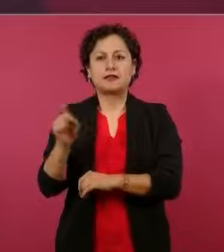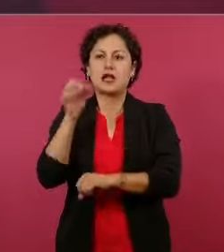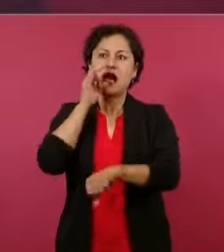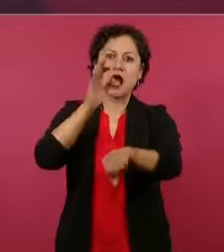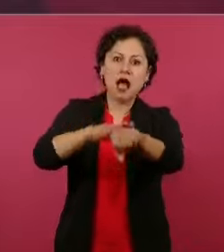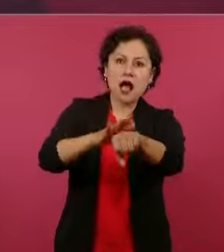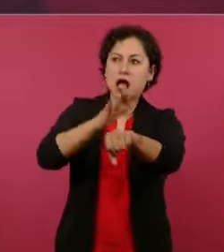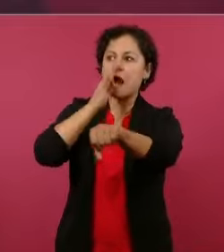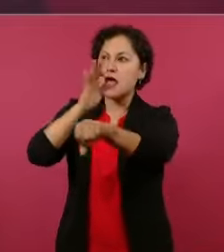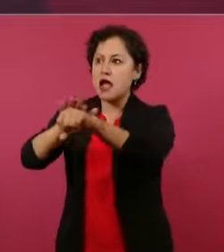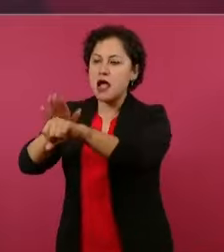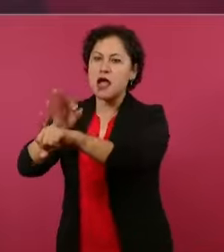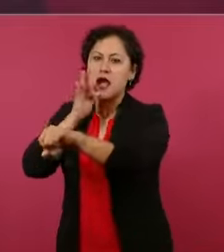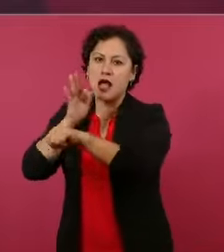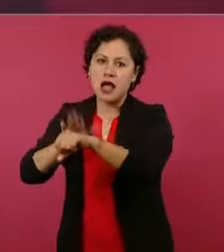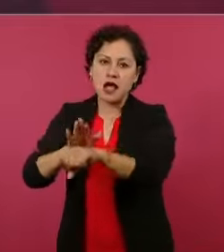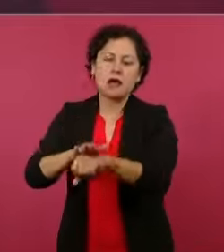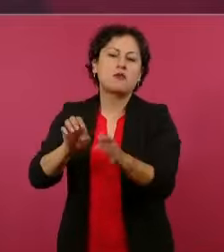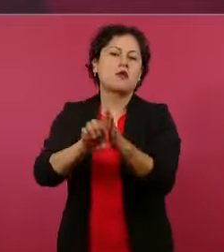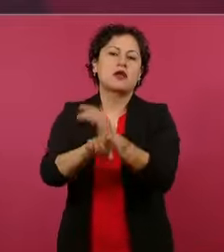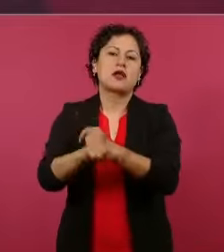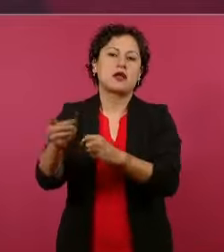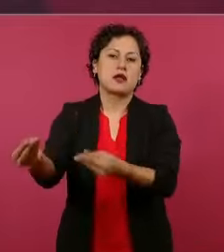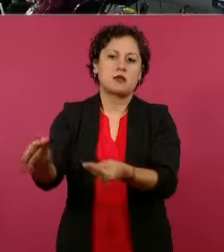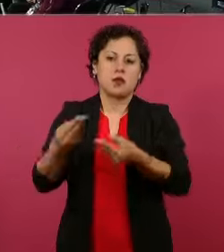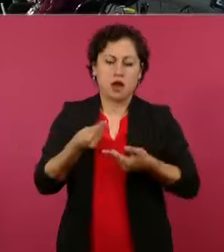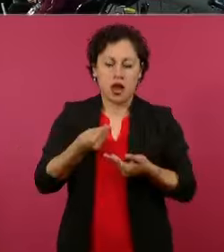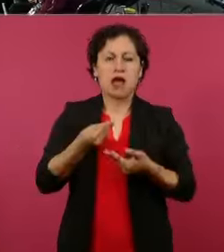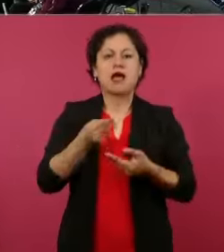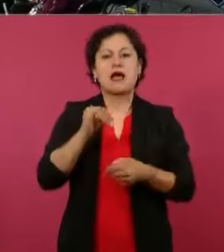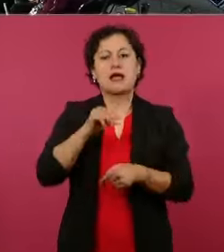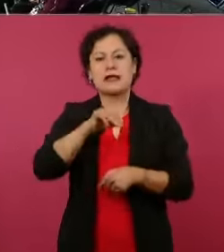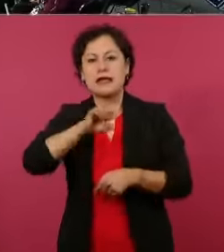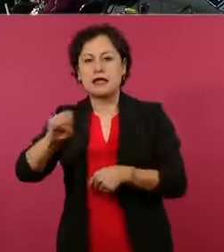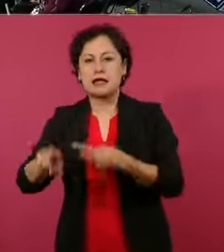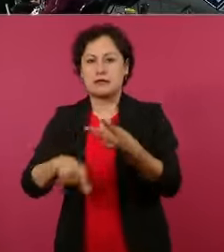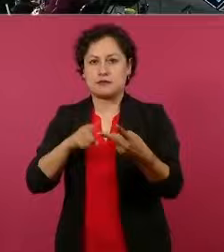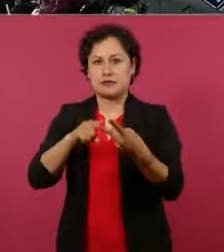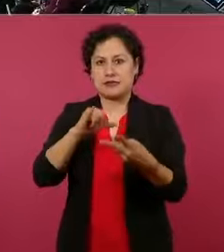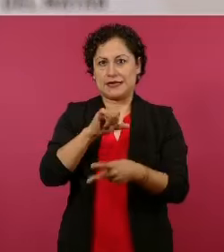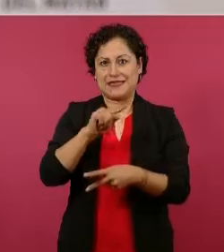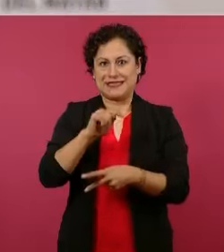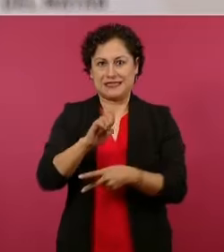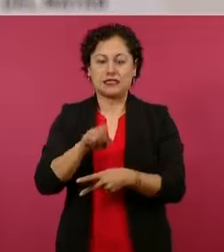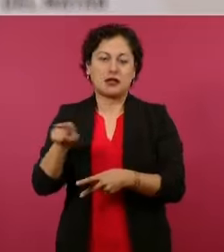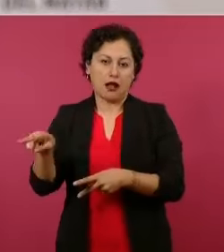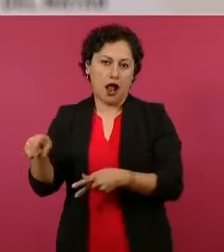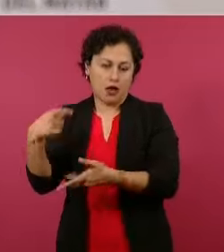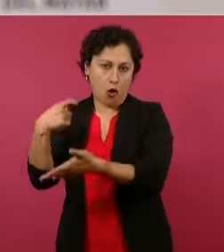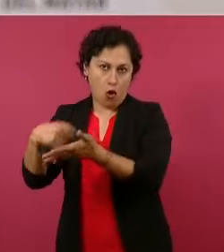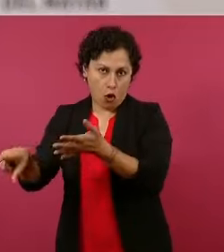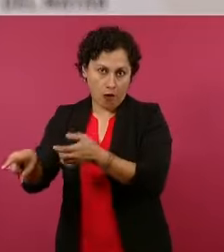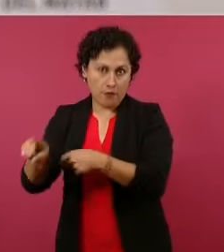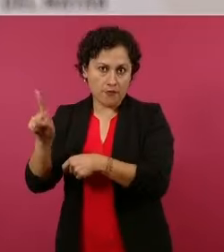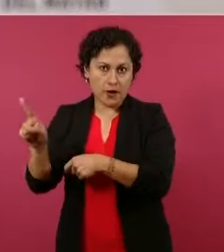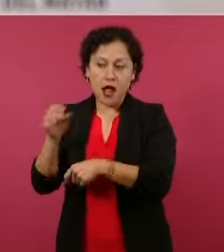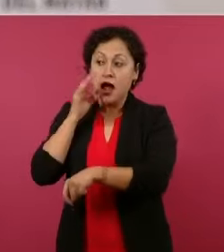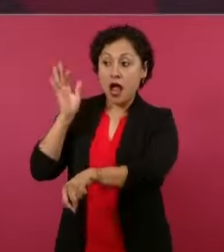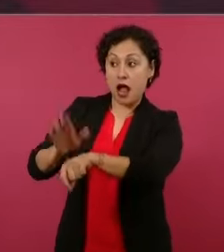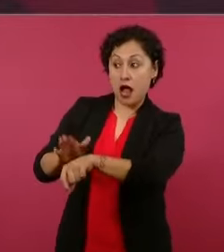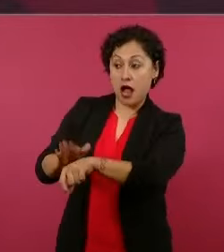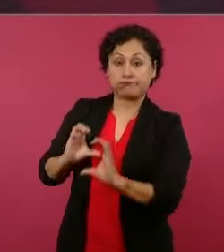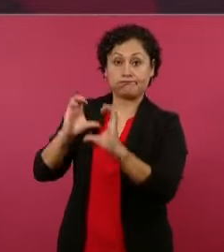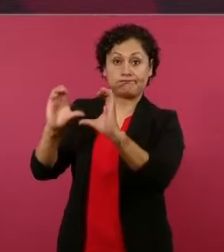en este caso por ejemplo al Ims bienestar al Ims eh al Iste porque fue parte de la consolidada para que no se suministre hasta